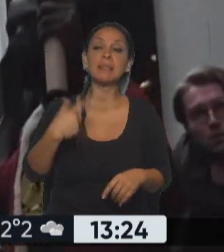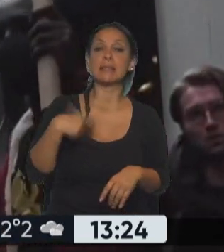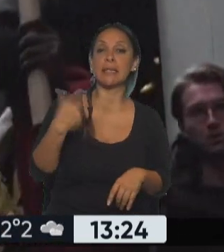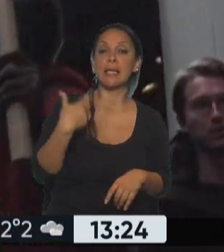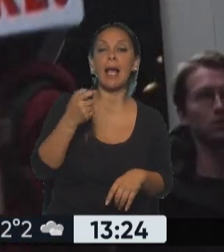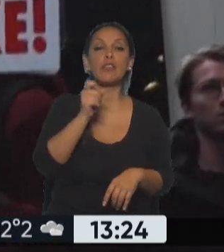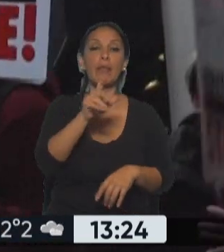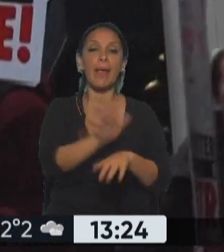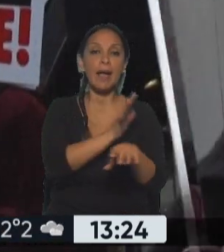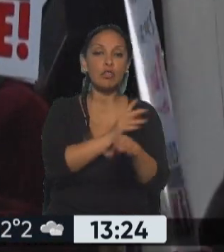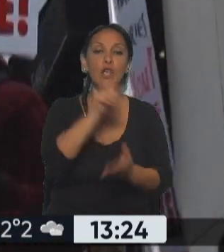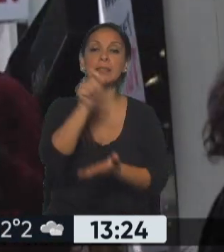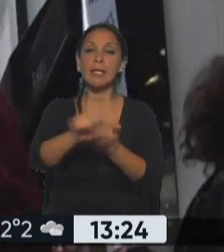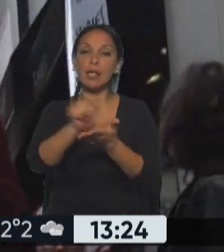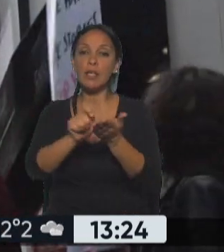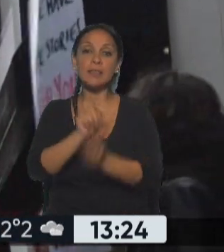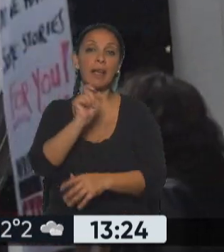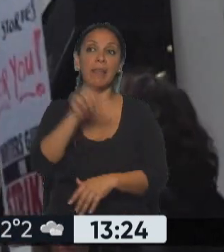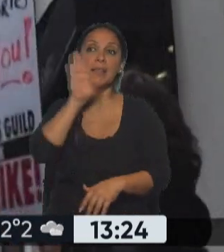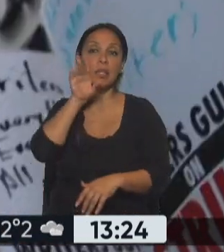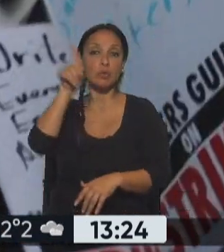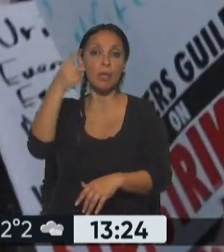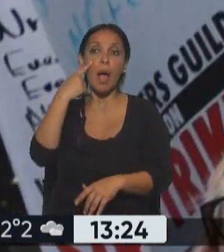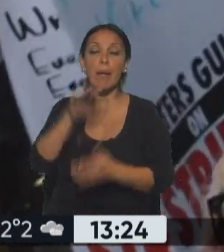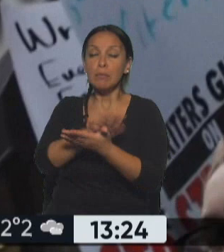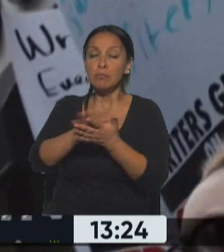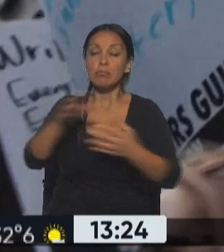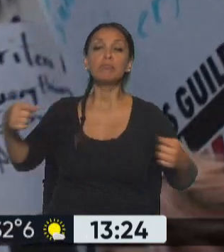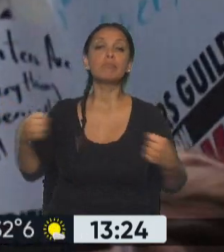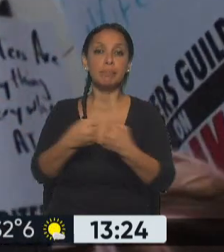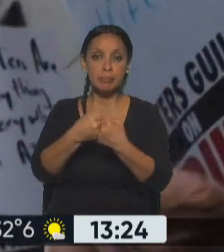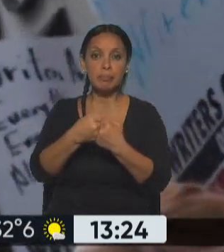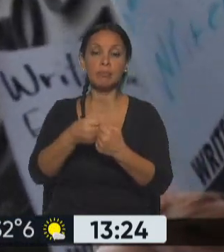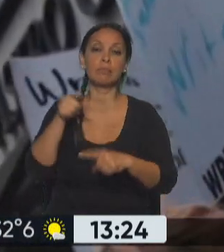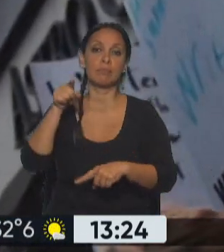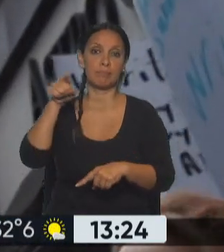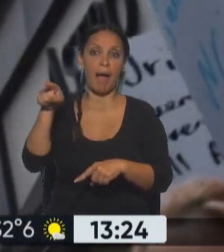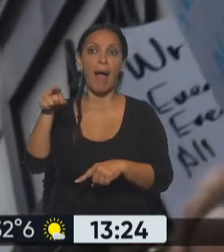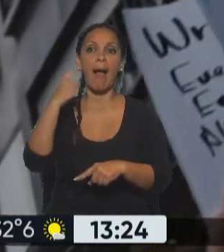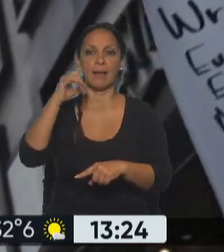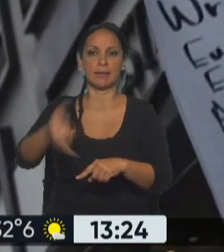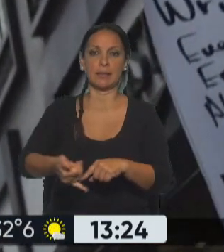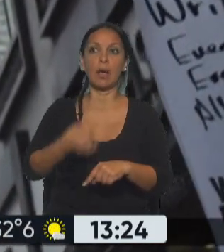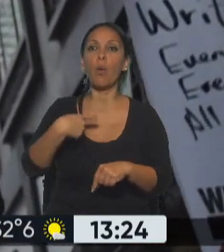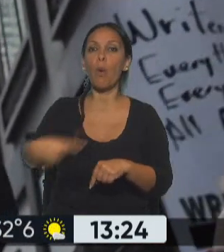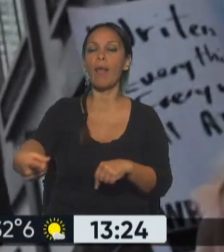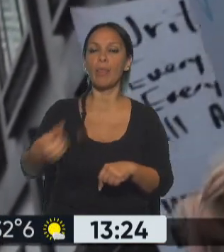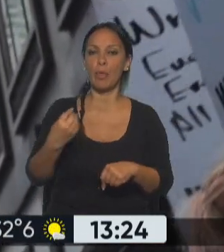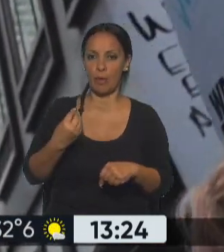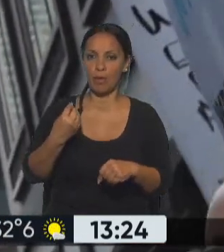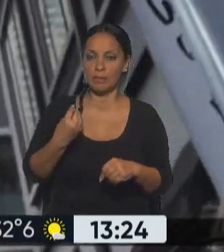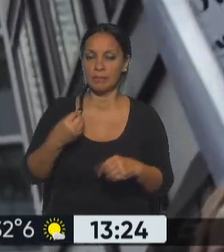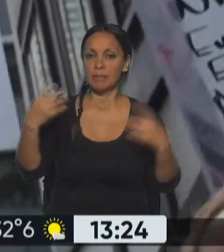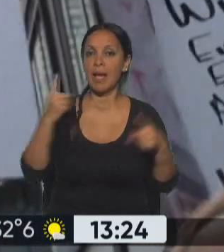y el de guionistas de Estados Unidos consigan cerrar el trato con la alianza de productores de Cine y TV para saber cuándo será la